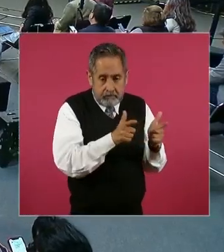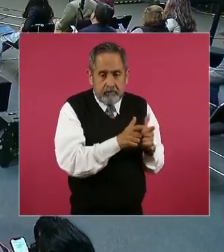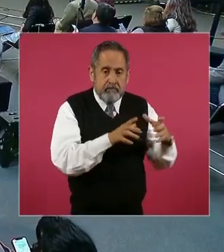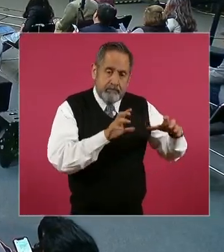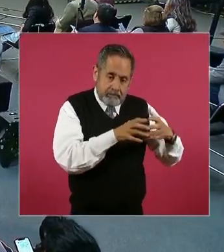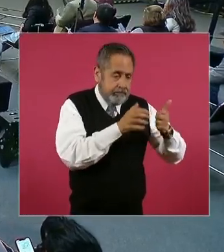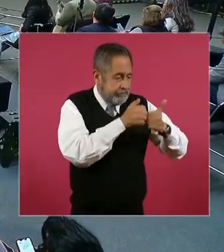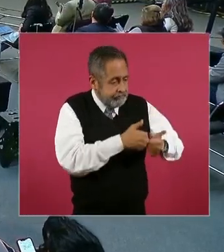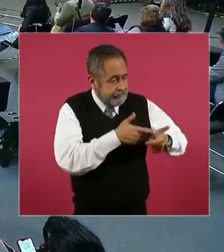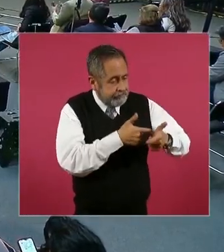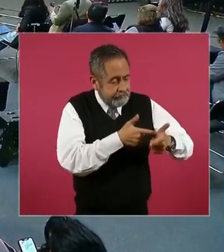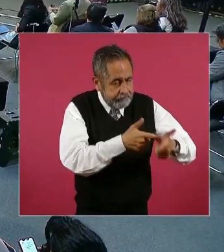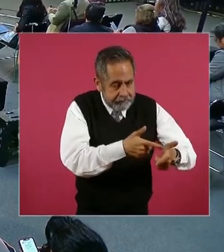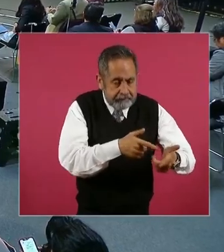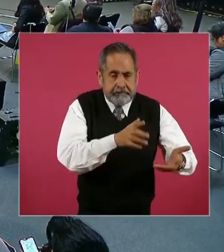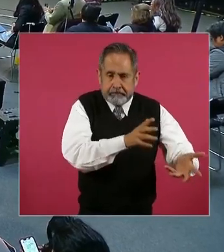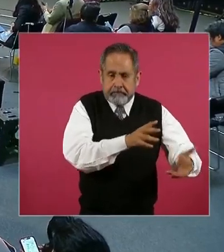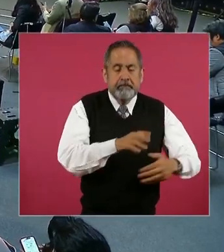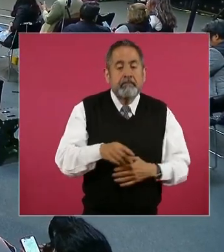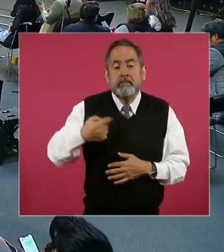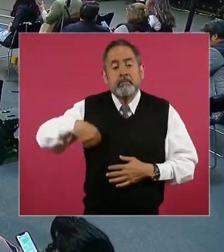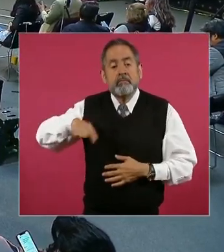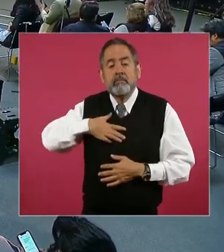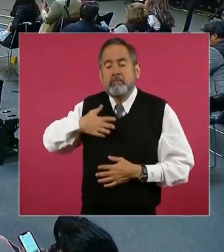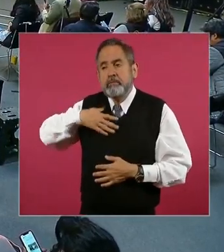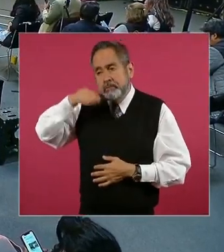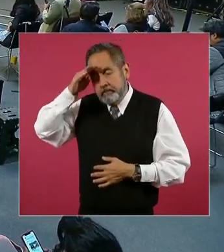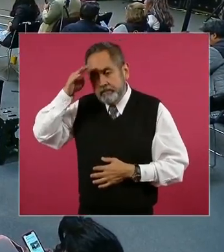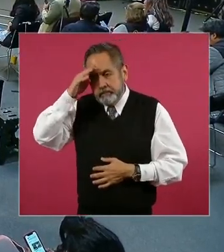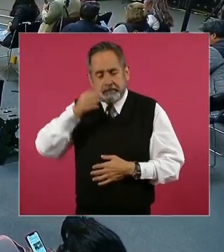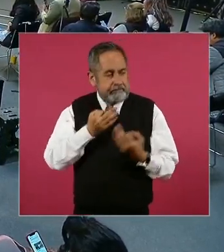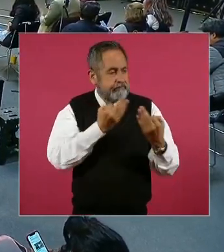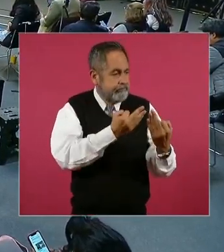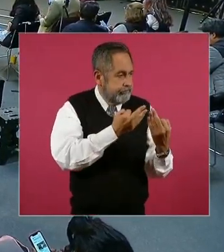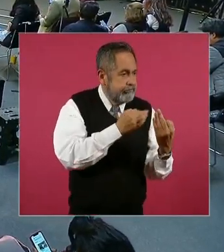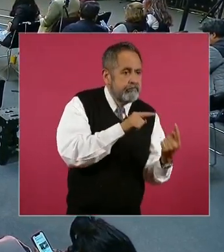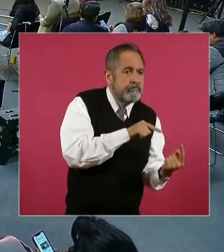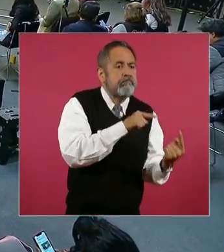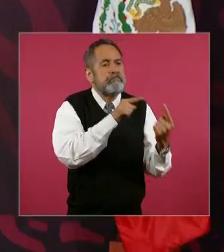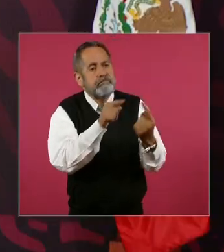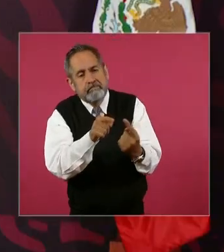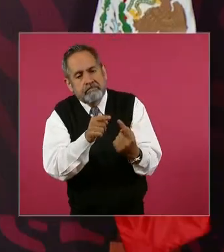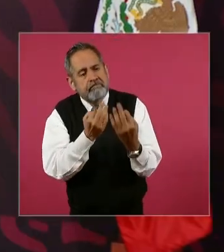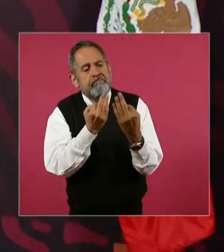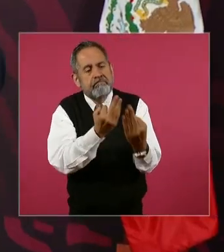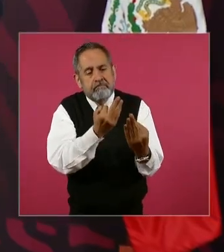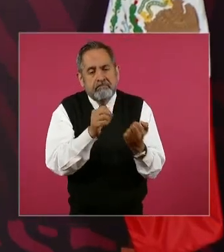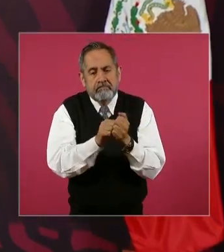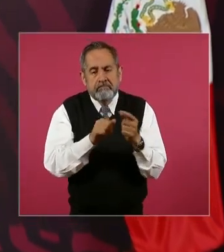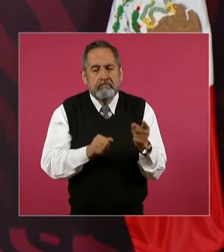conservadores tiene uno que enfrentar a los